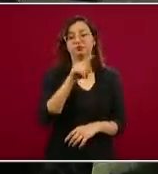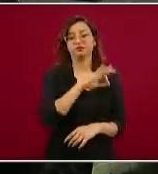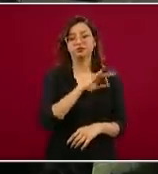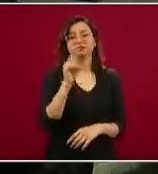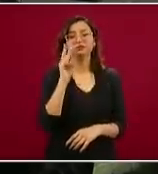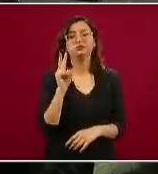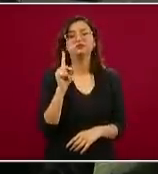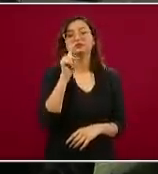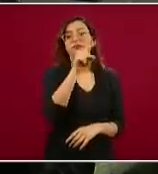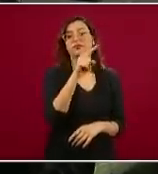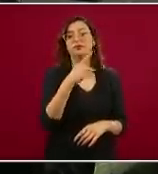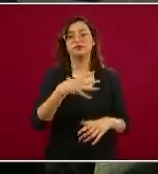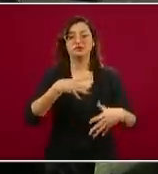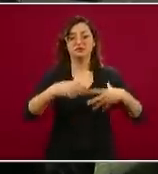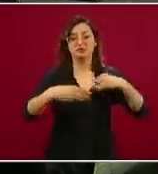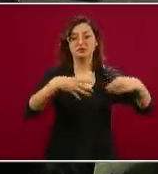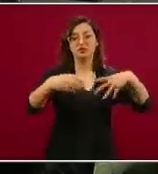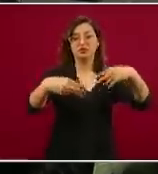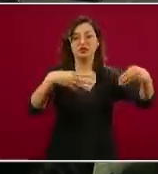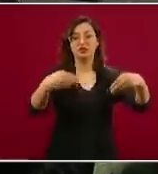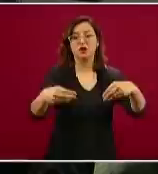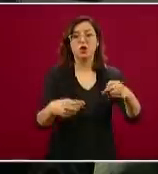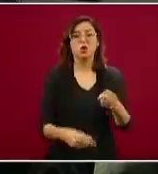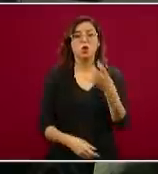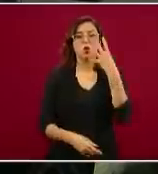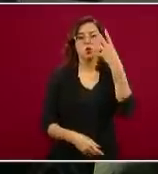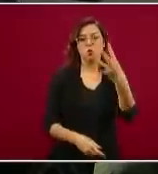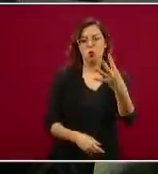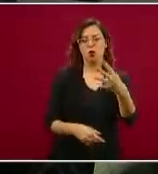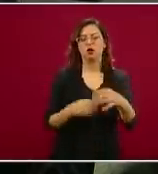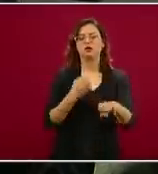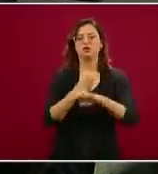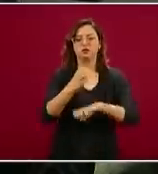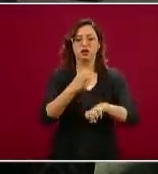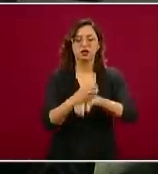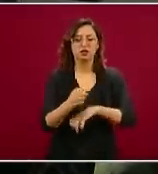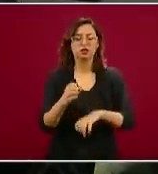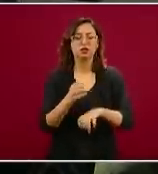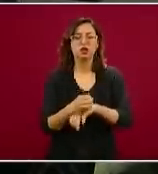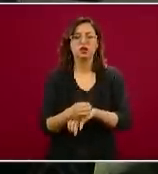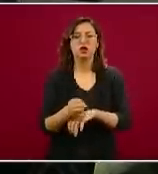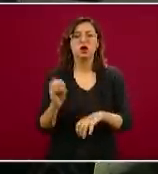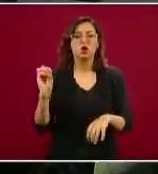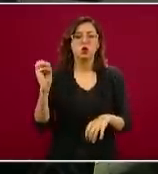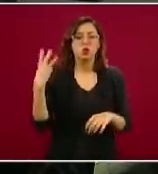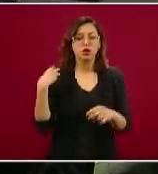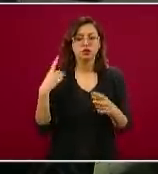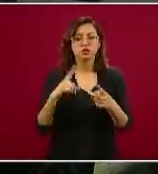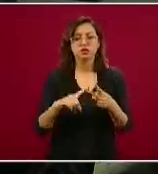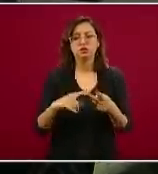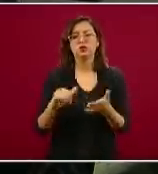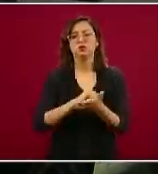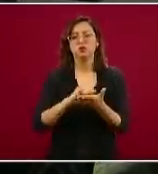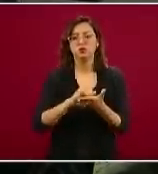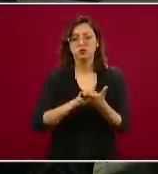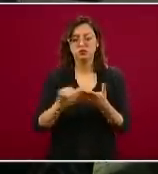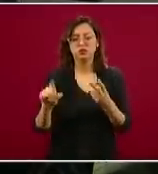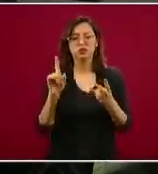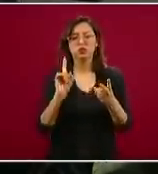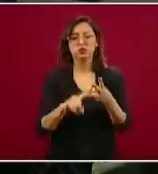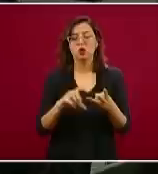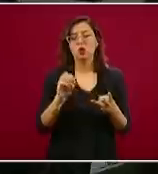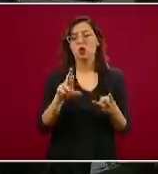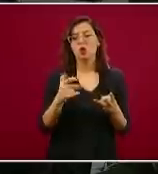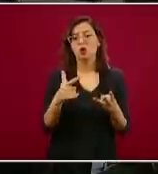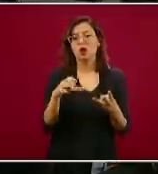epidemia está concentrada en 4 estados: Washington en el noroeste, Nueva York en el noreste,